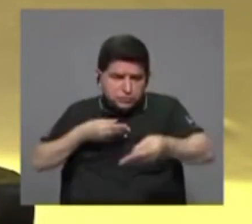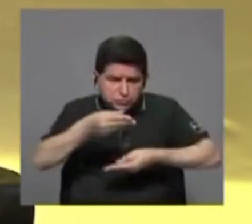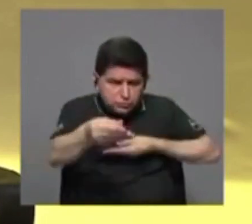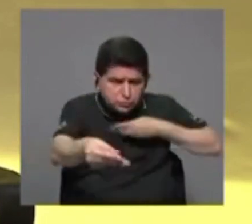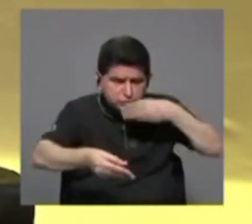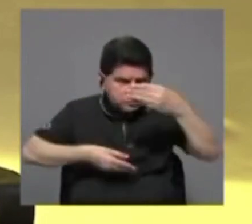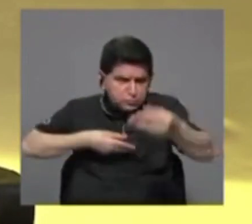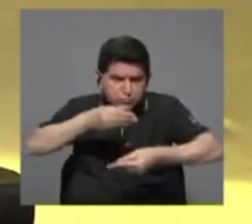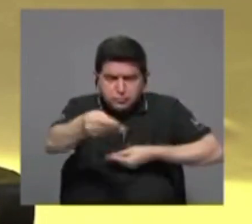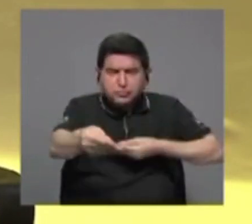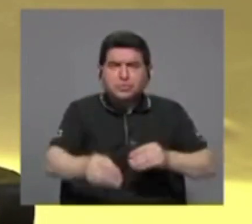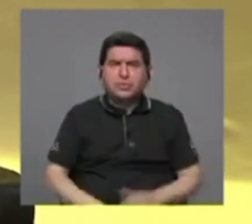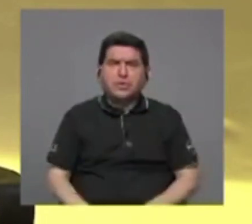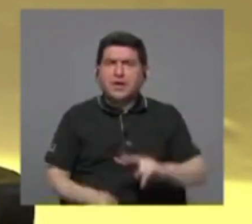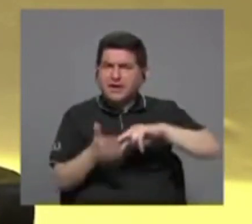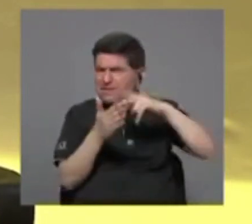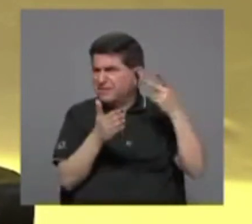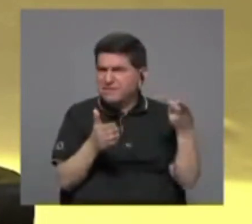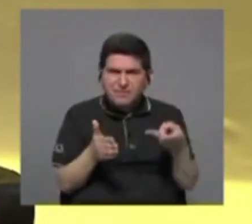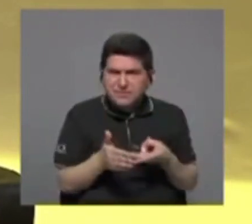hacia la